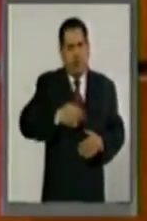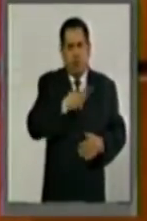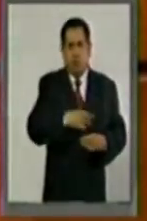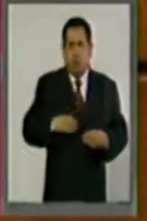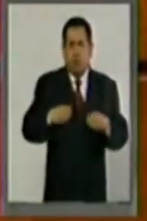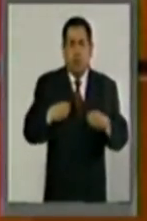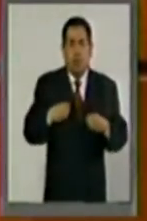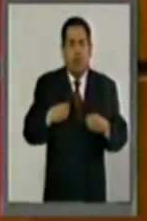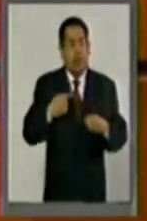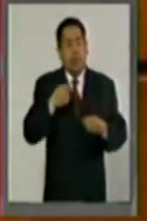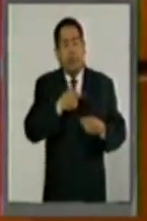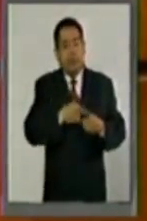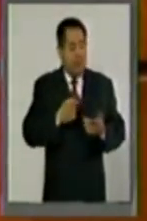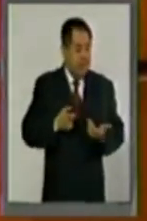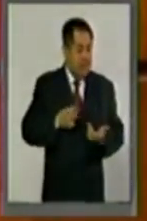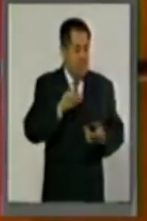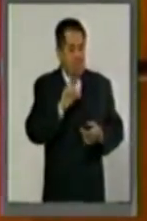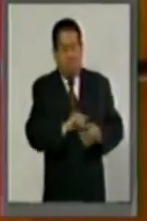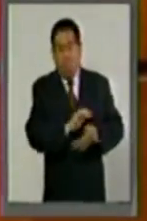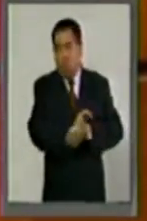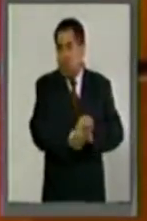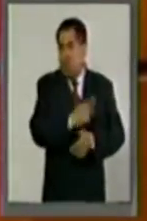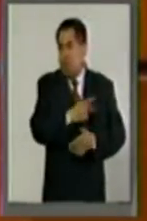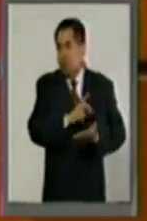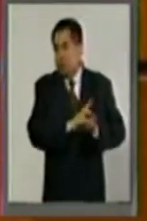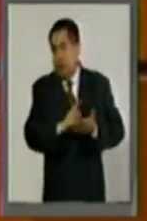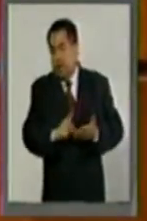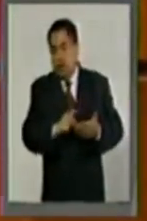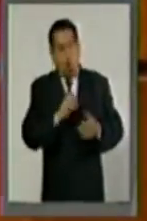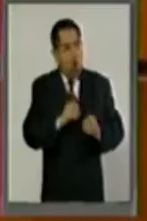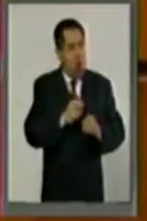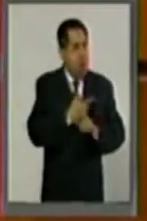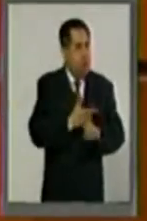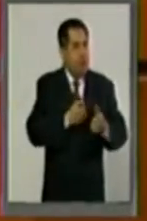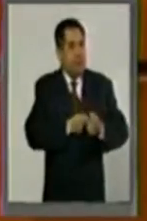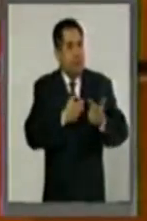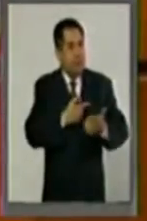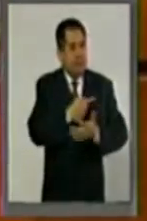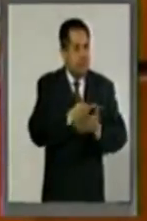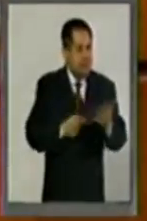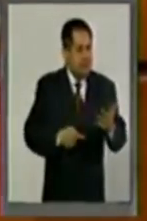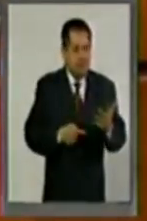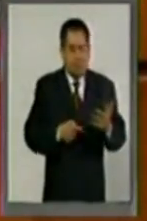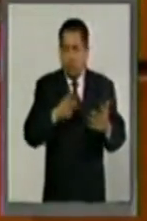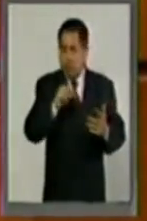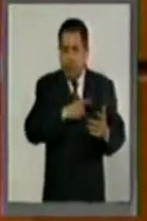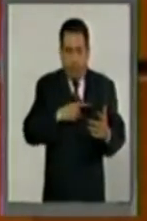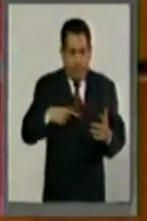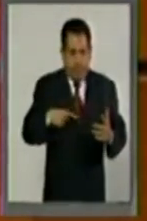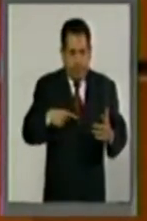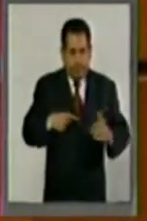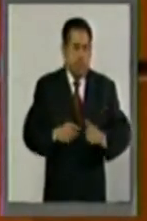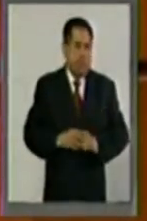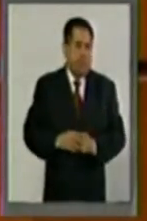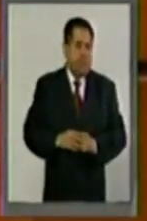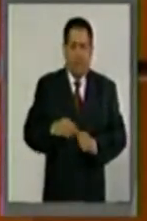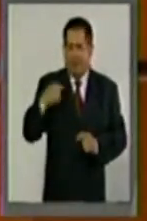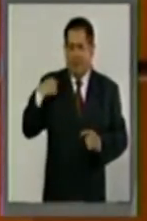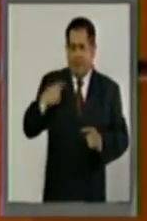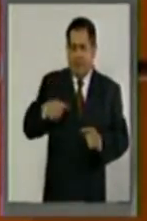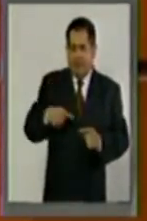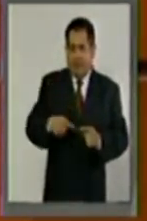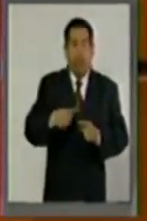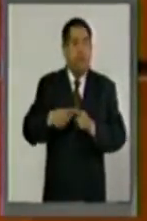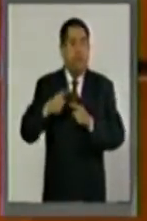tenga por objeto anular o menoscabar los derechos y libertades de las personas. Durante los últimos años,